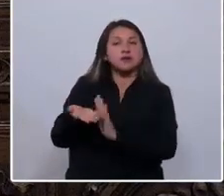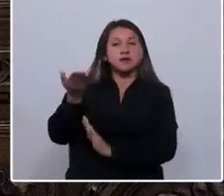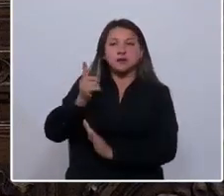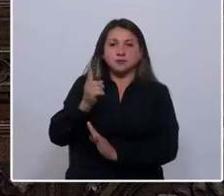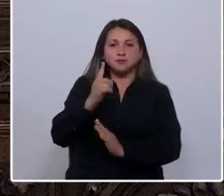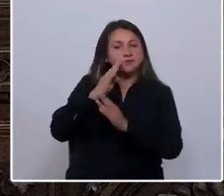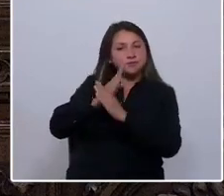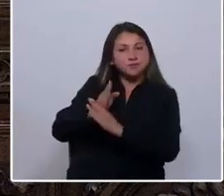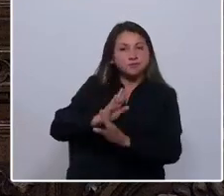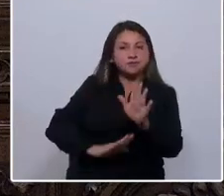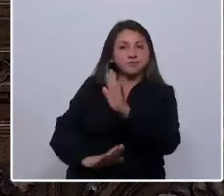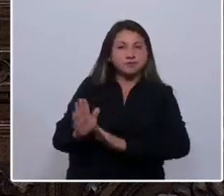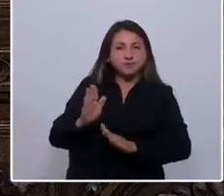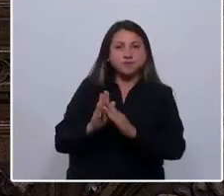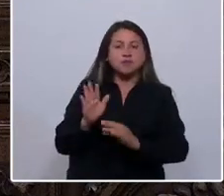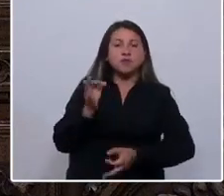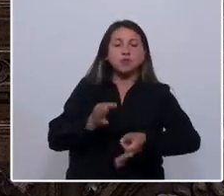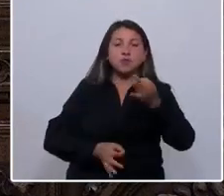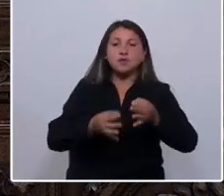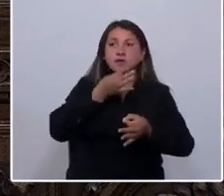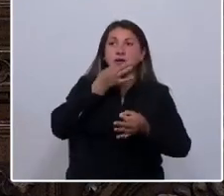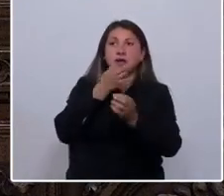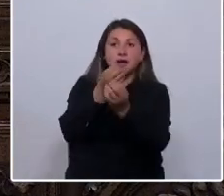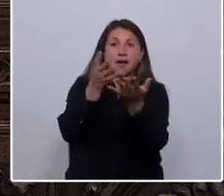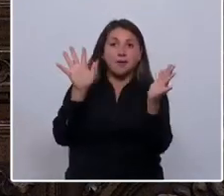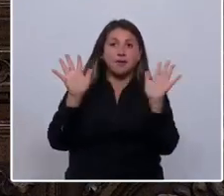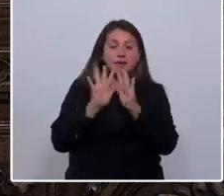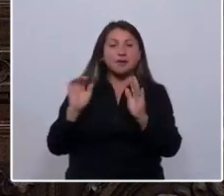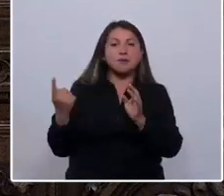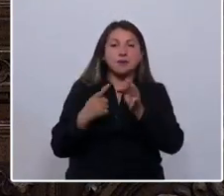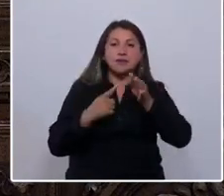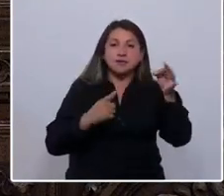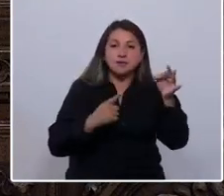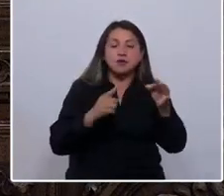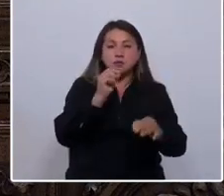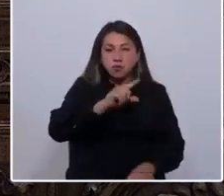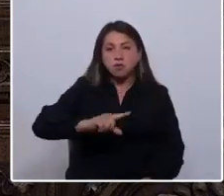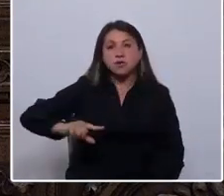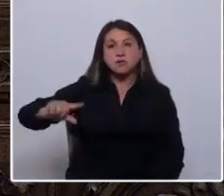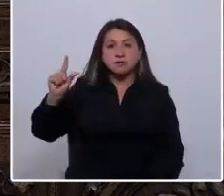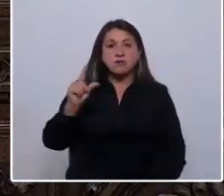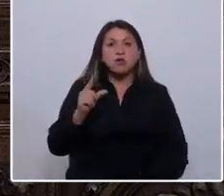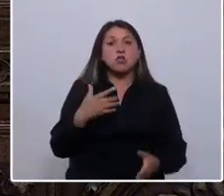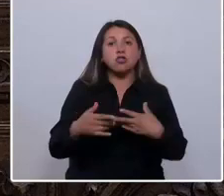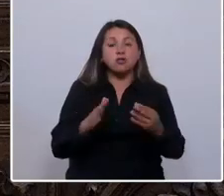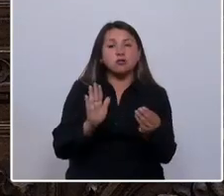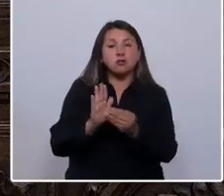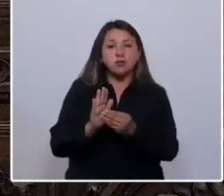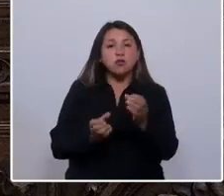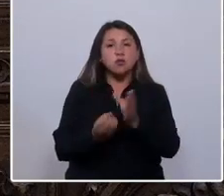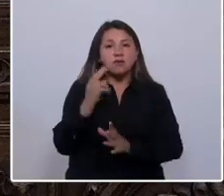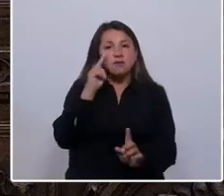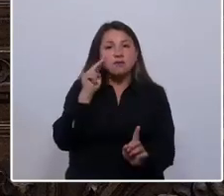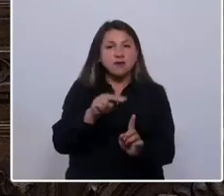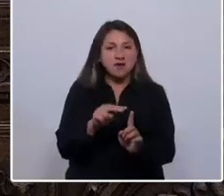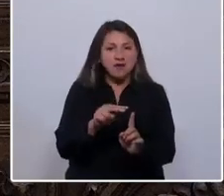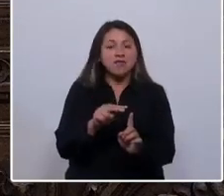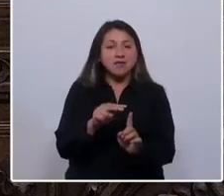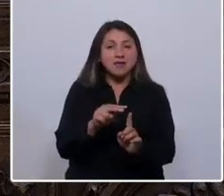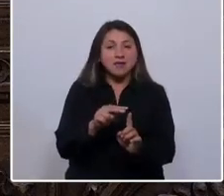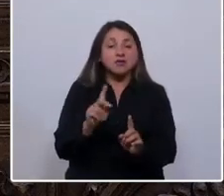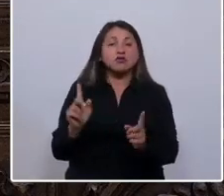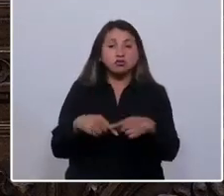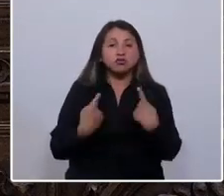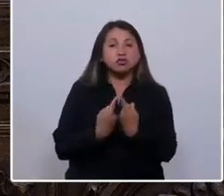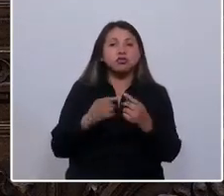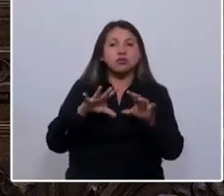enfoque precautorio, la justicia ambiental y el principio de aplicación progresiva se consagren como la nueva mirada sobre la cual tomaremos las